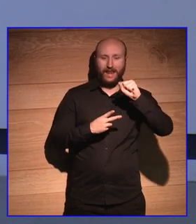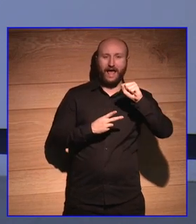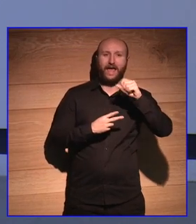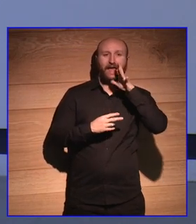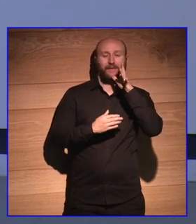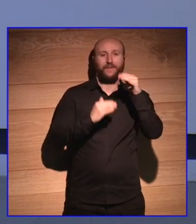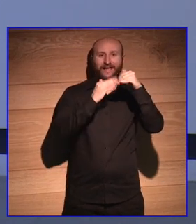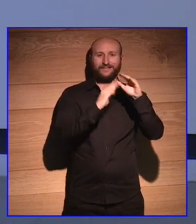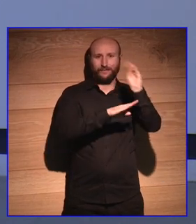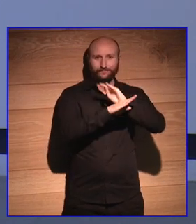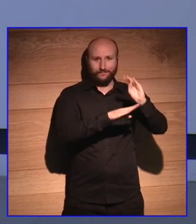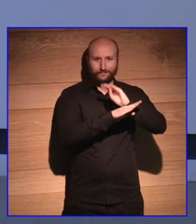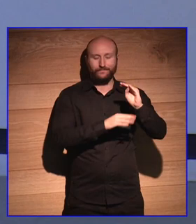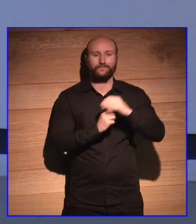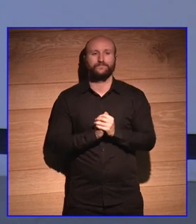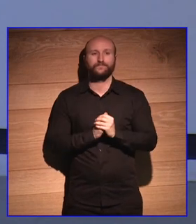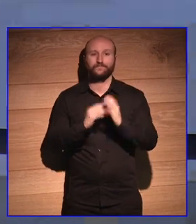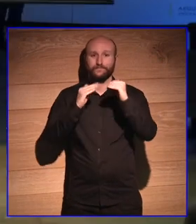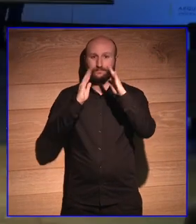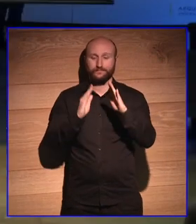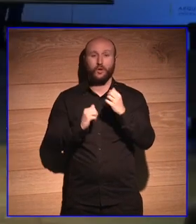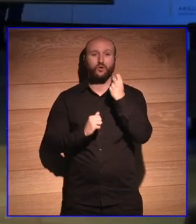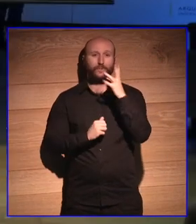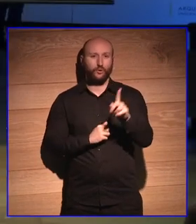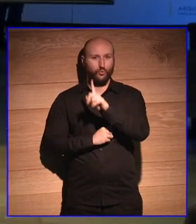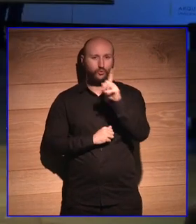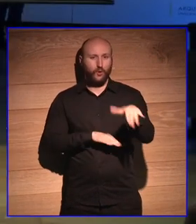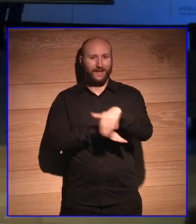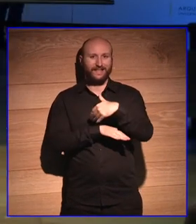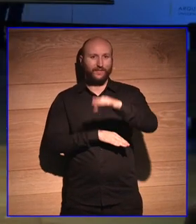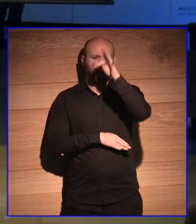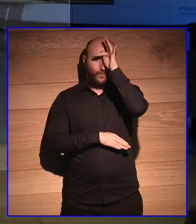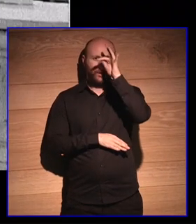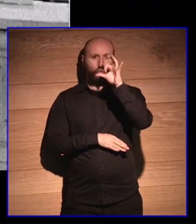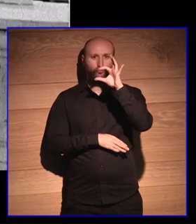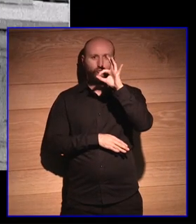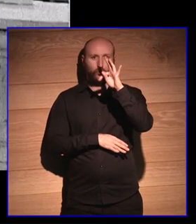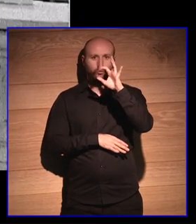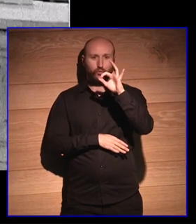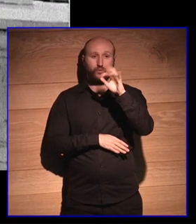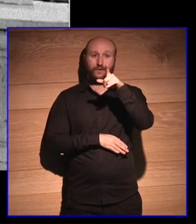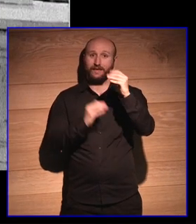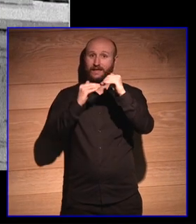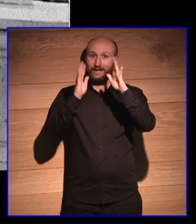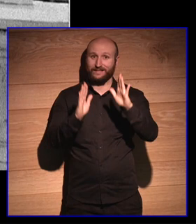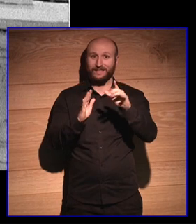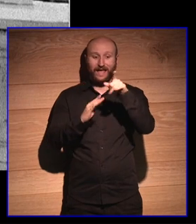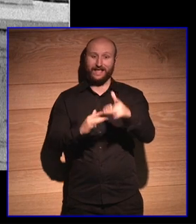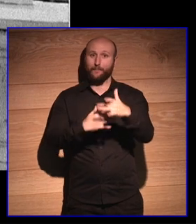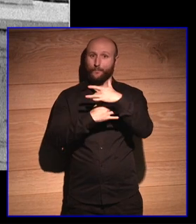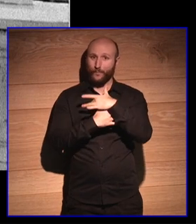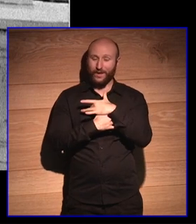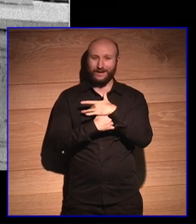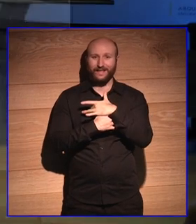el domicilio familiar situado en el número 1 de la calle domingo soto era un hogar en el que maría fue la